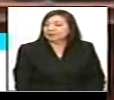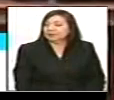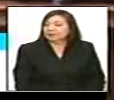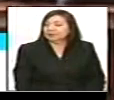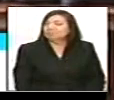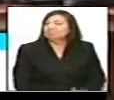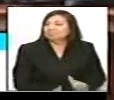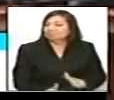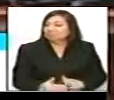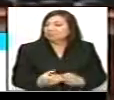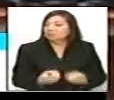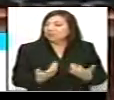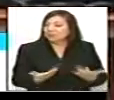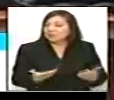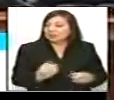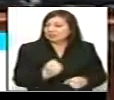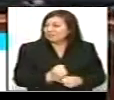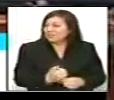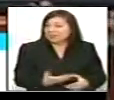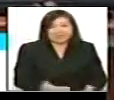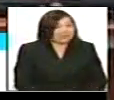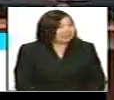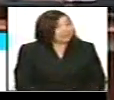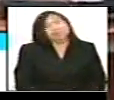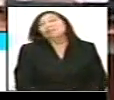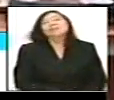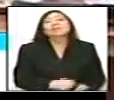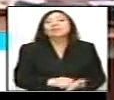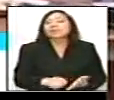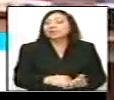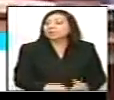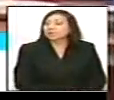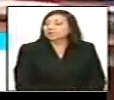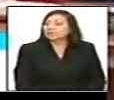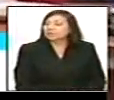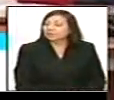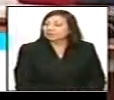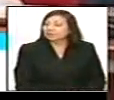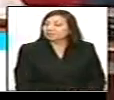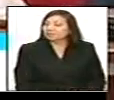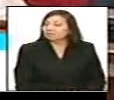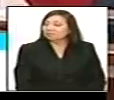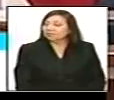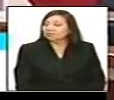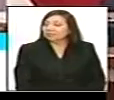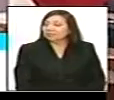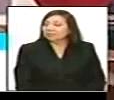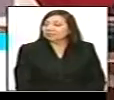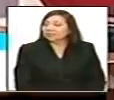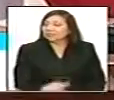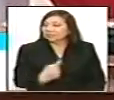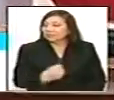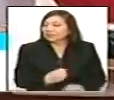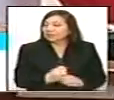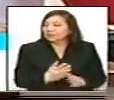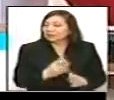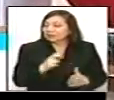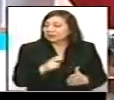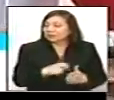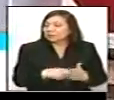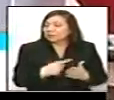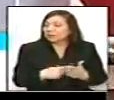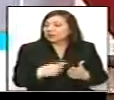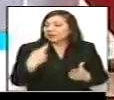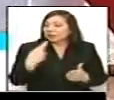que enriquece mucho esta mesa de trabajo. Hemos tomado nota, y algunos comentarios que hemos hecho con el director de formalización minera es